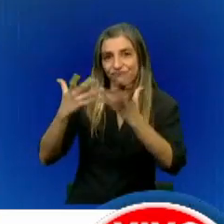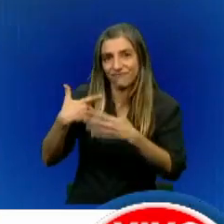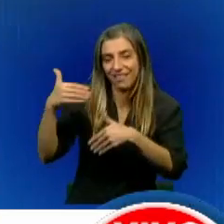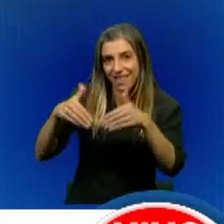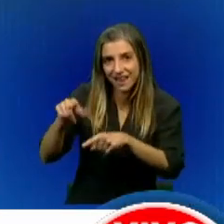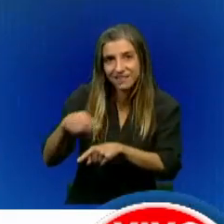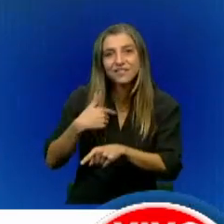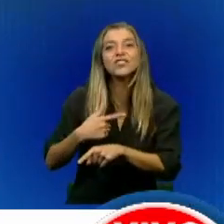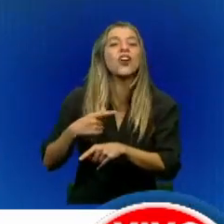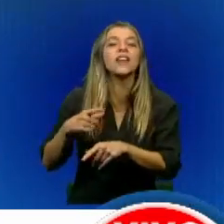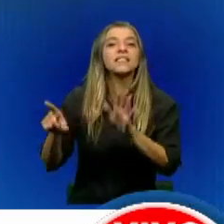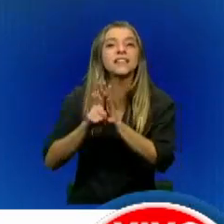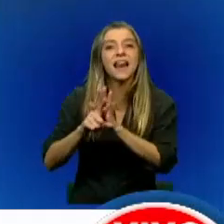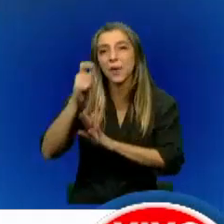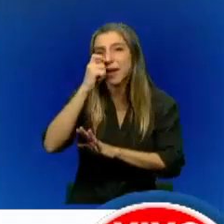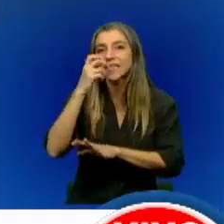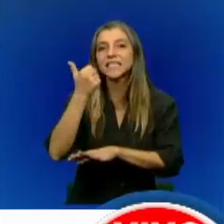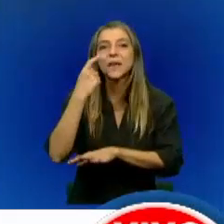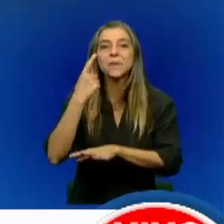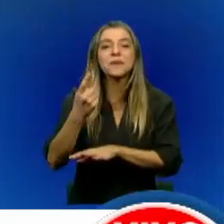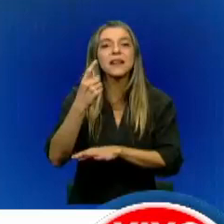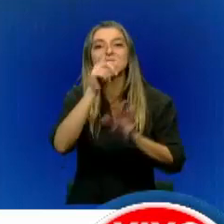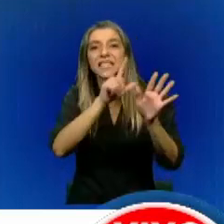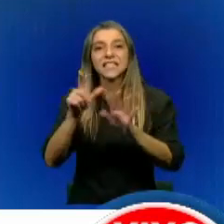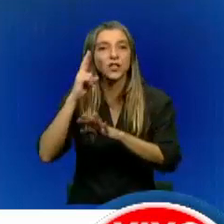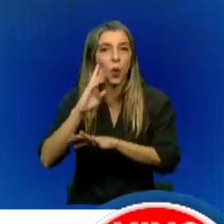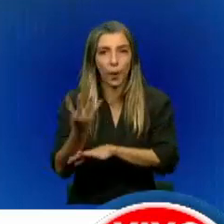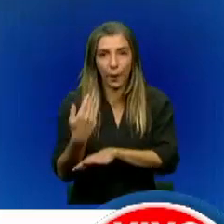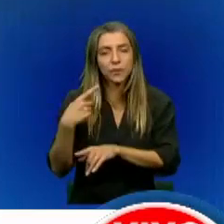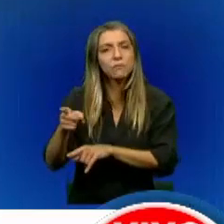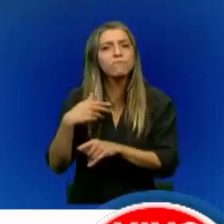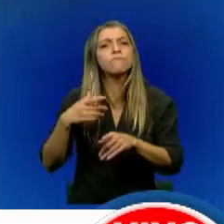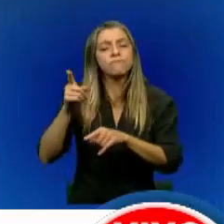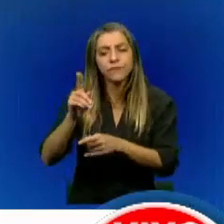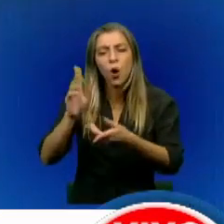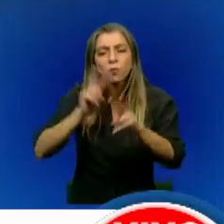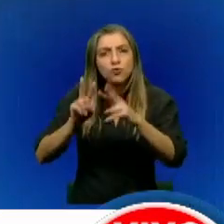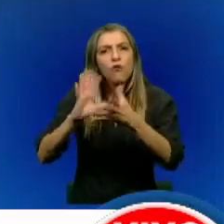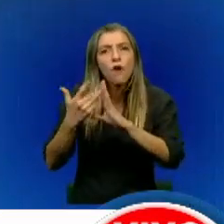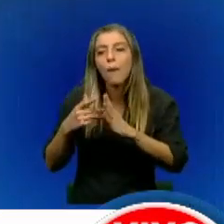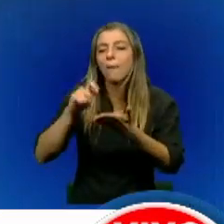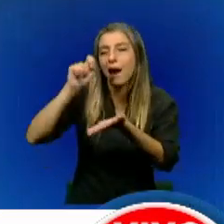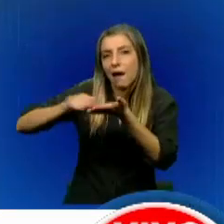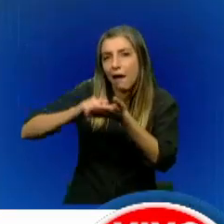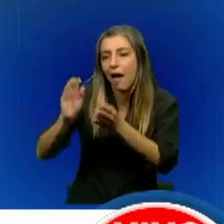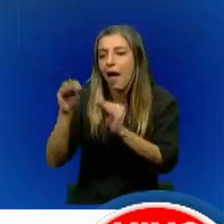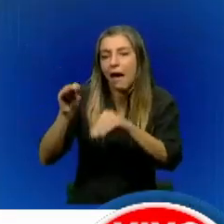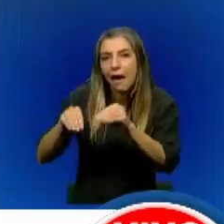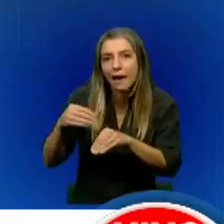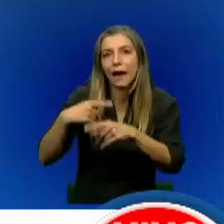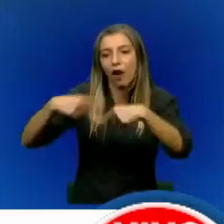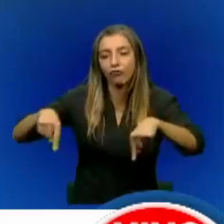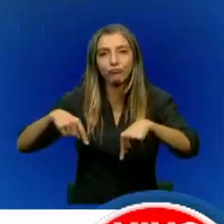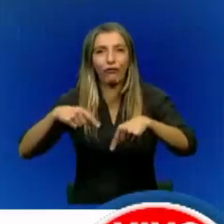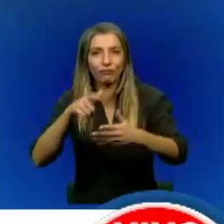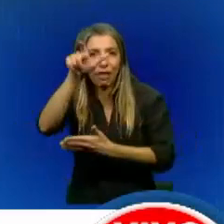26.744. Esta ley modificó la forma del padrón electoral y prohibió las anotaciones marginales, las anotaciones agregadas al padrón.